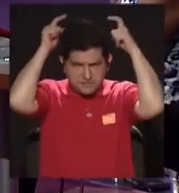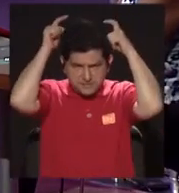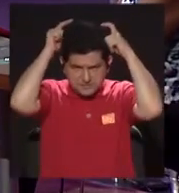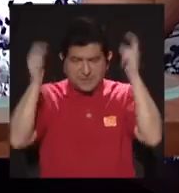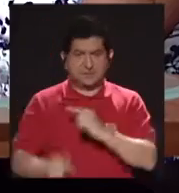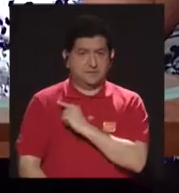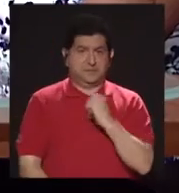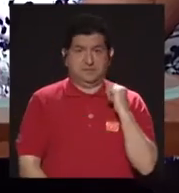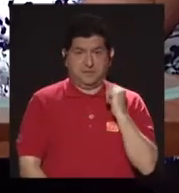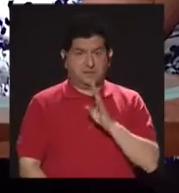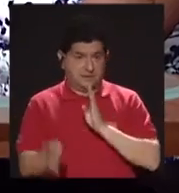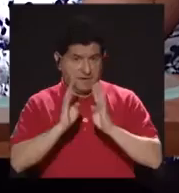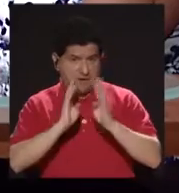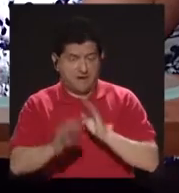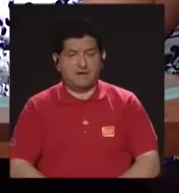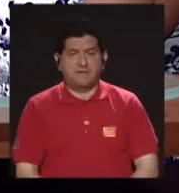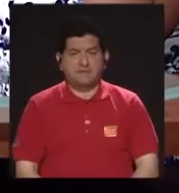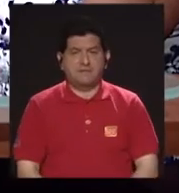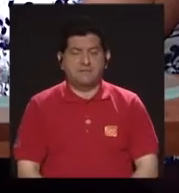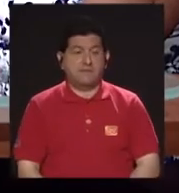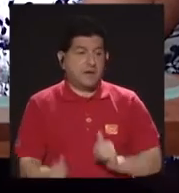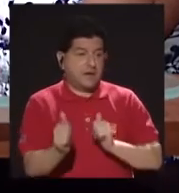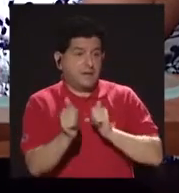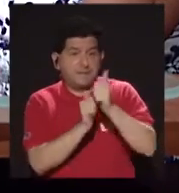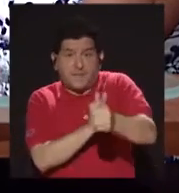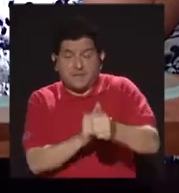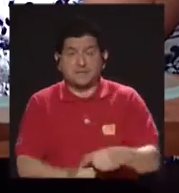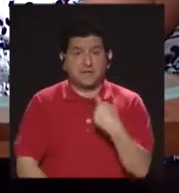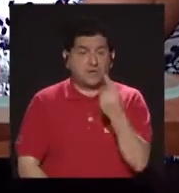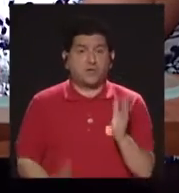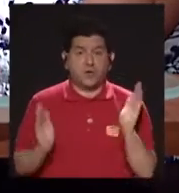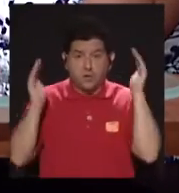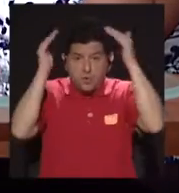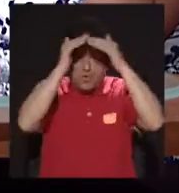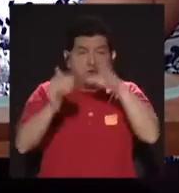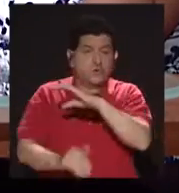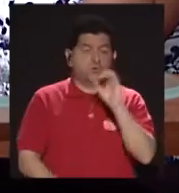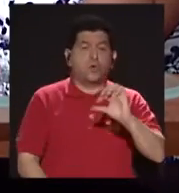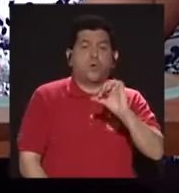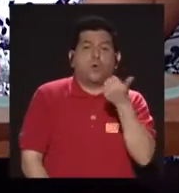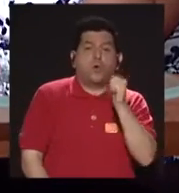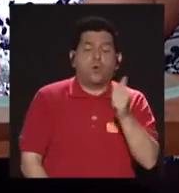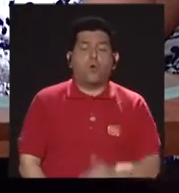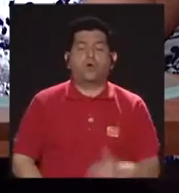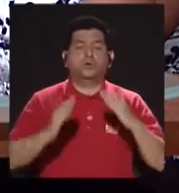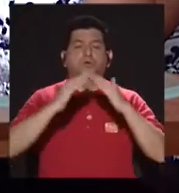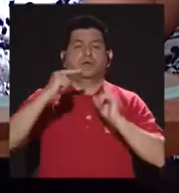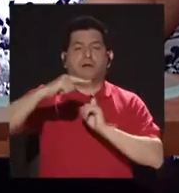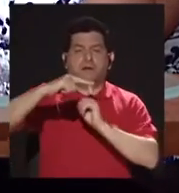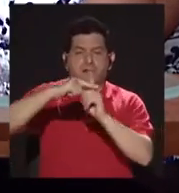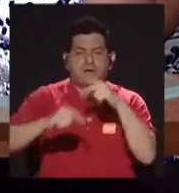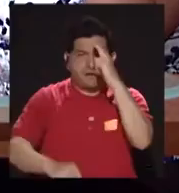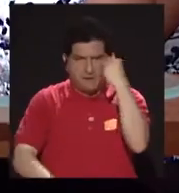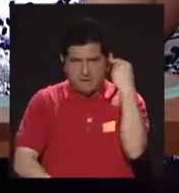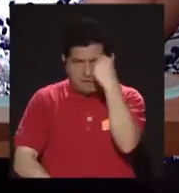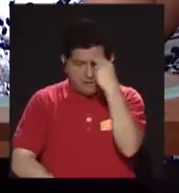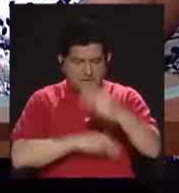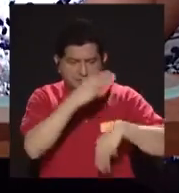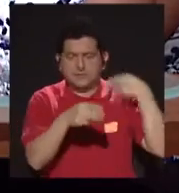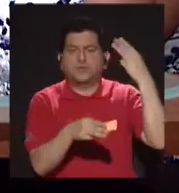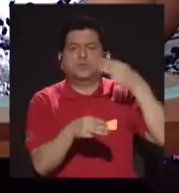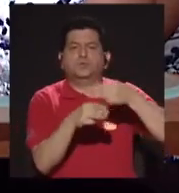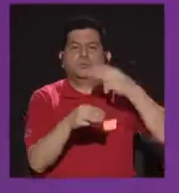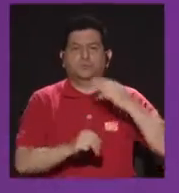habla más allá de lo que ha hablado el papá y más allá de cualquier otra iglesia católica en el